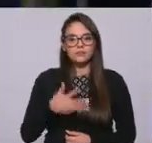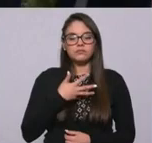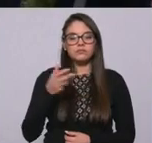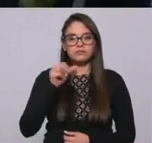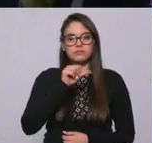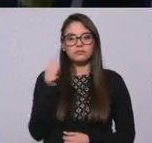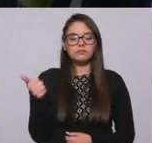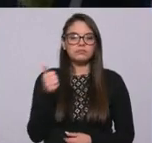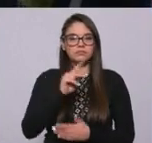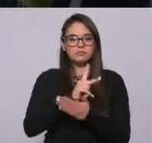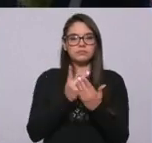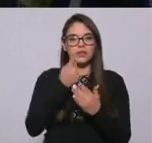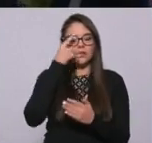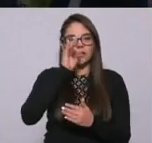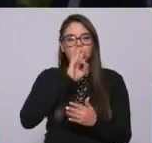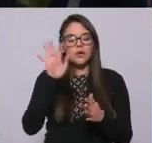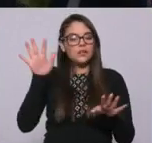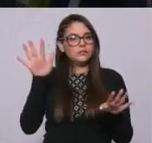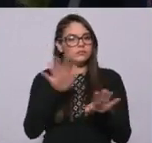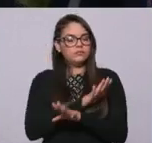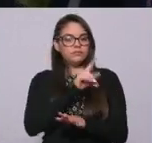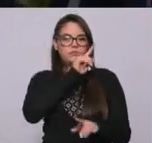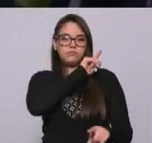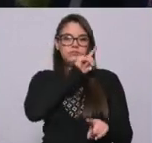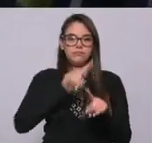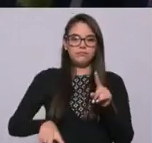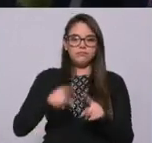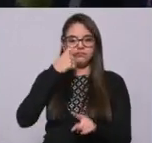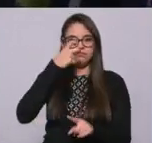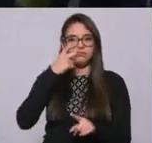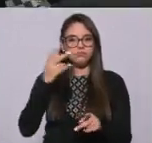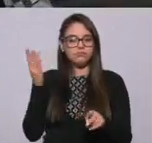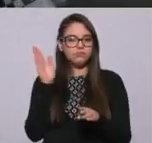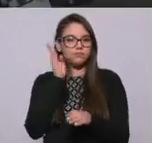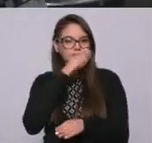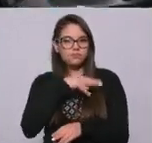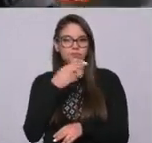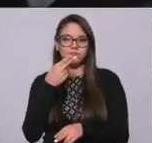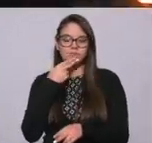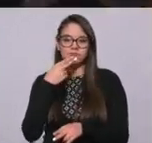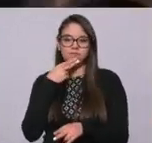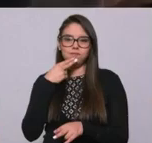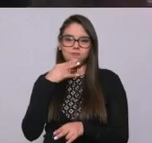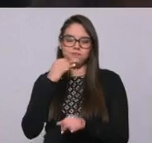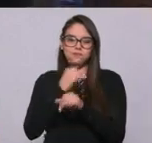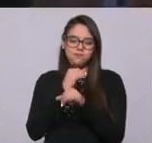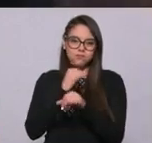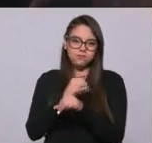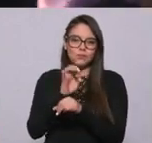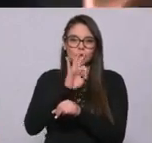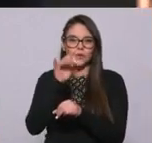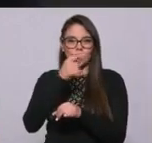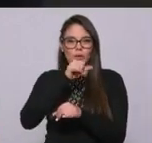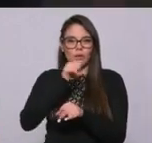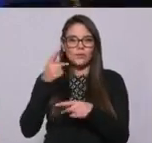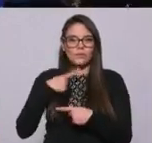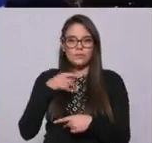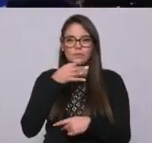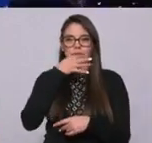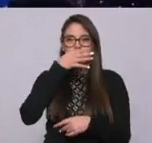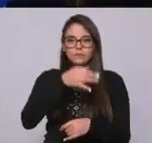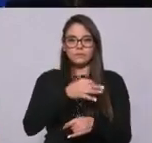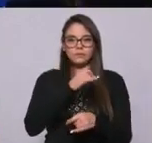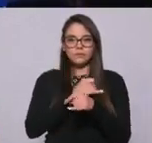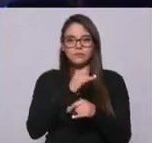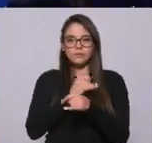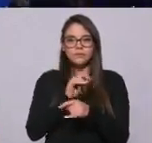Sin Alcohol para revertir los efectos de este mal uso a la tecnología? Es decir, aquellas personas que están avisando por redes sociales